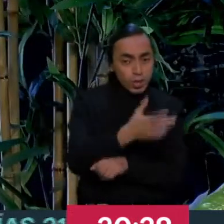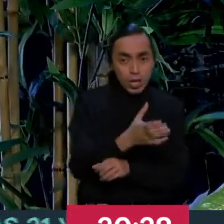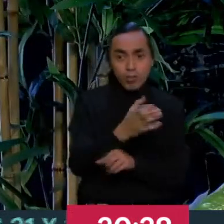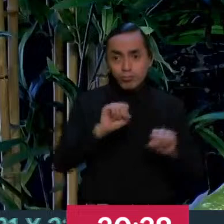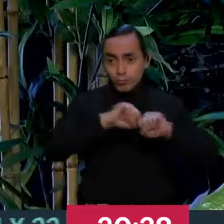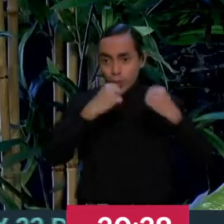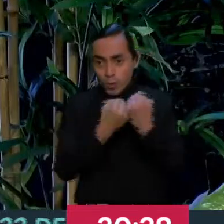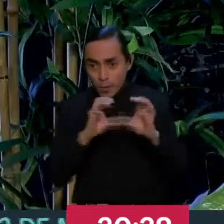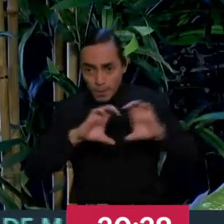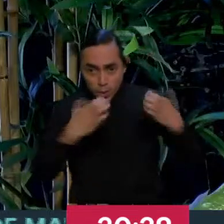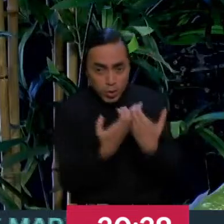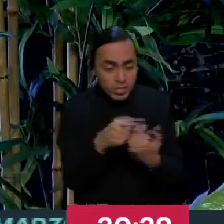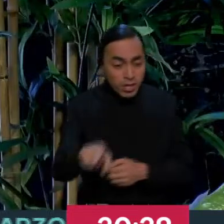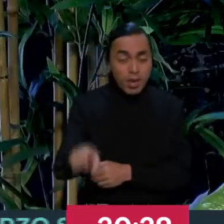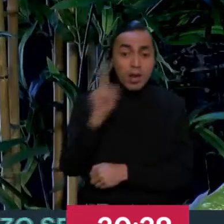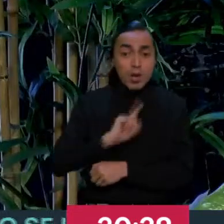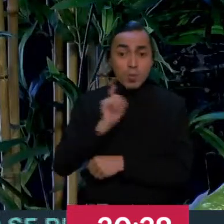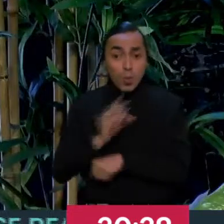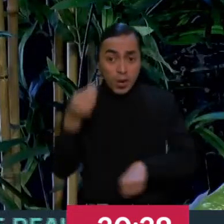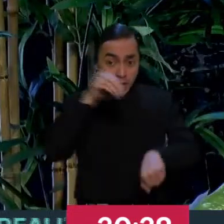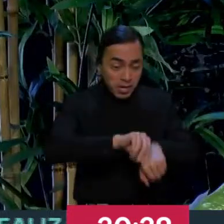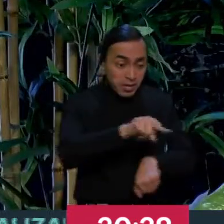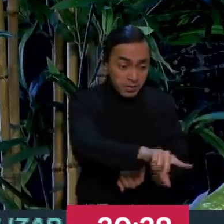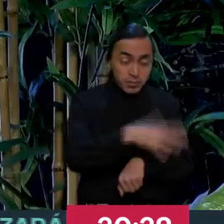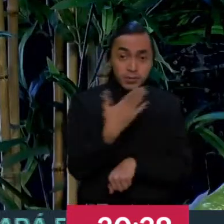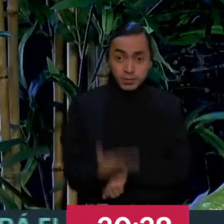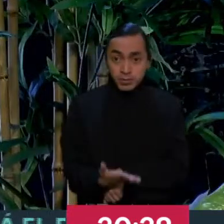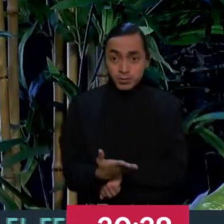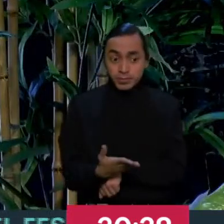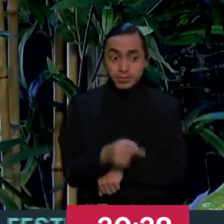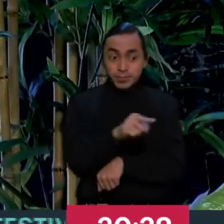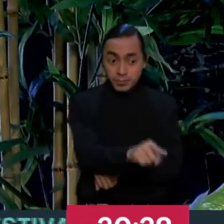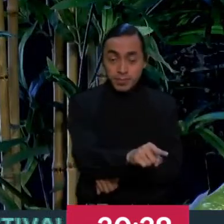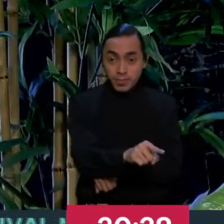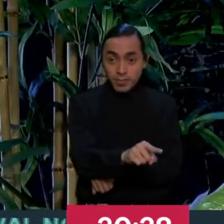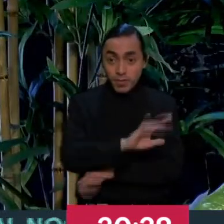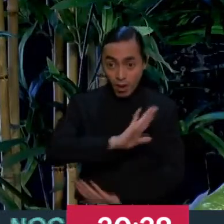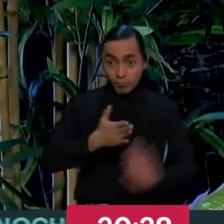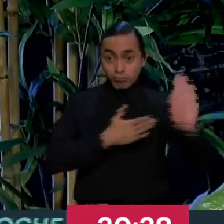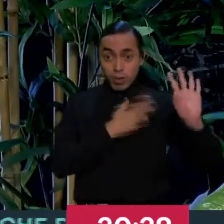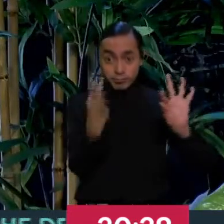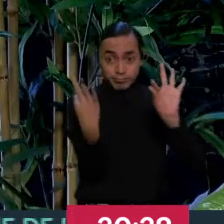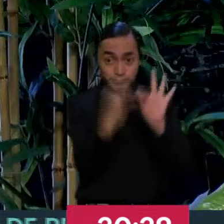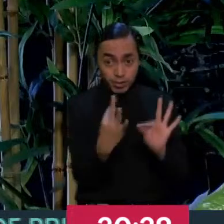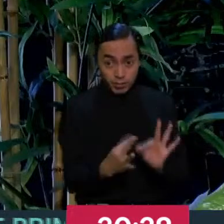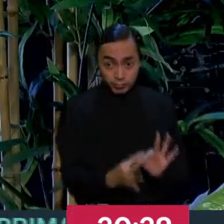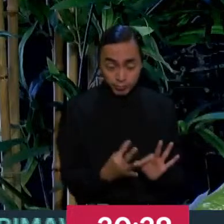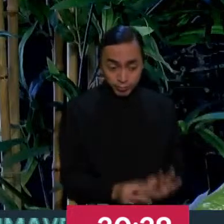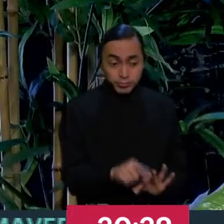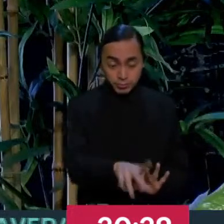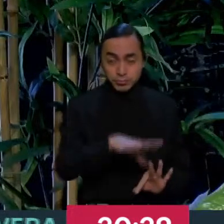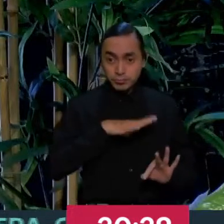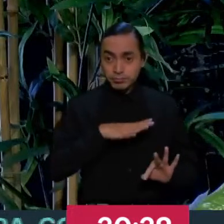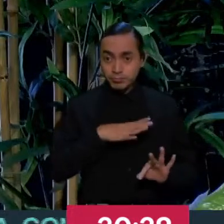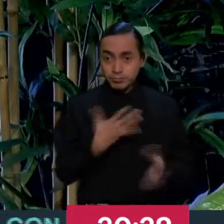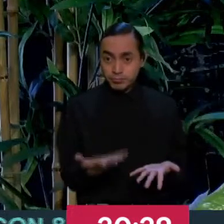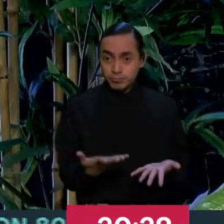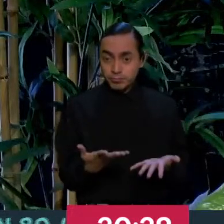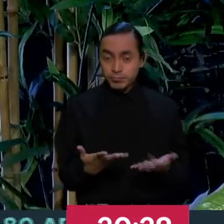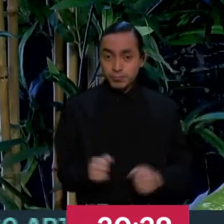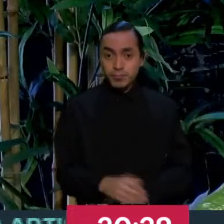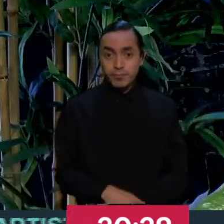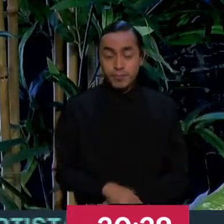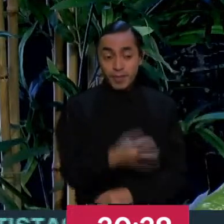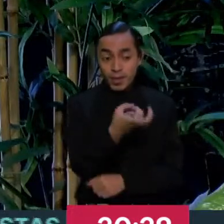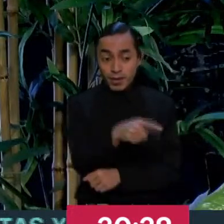las mujeres que llegan a estos espacios cumplan con este compromiso, ¿no? Adquieran este compromiso y luego lo cumplan. Eso me lleva